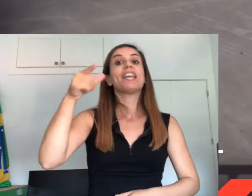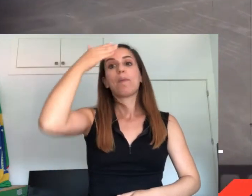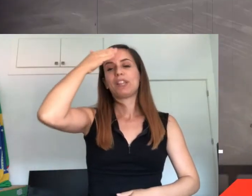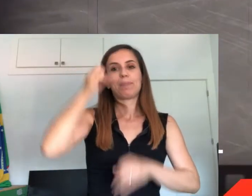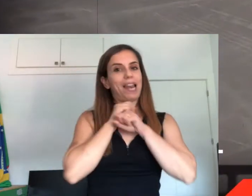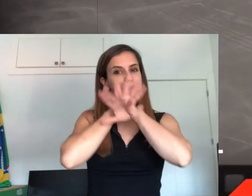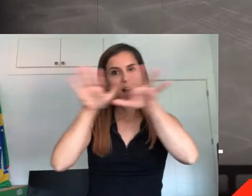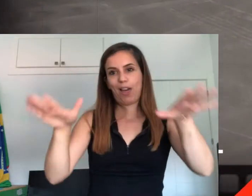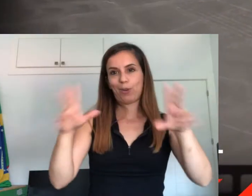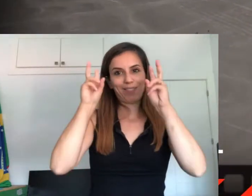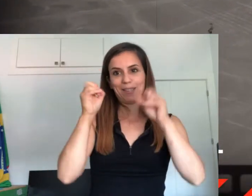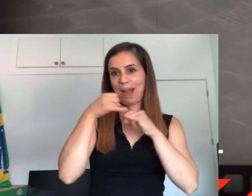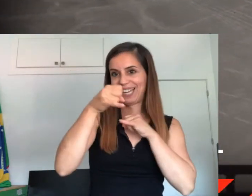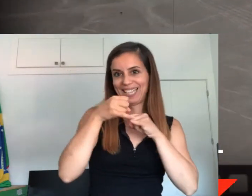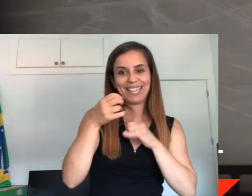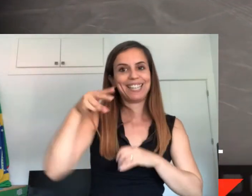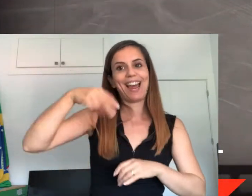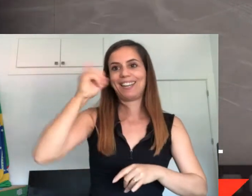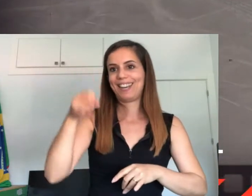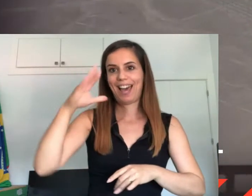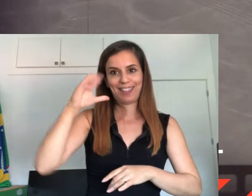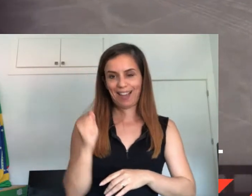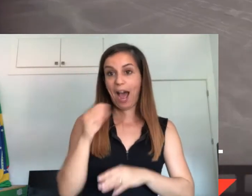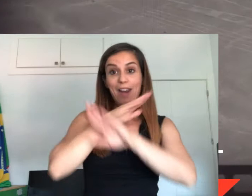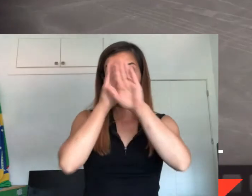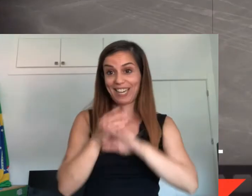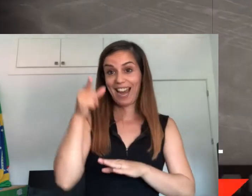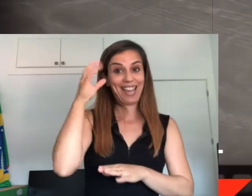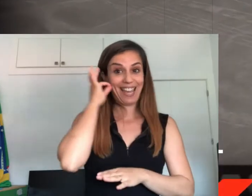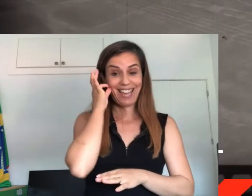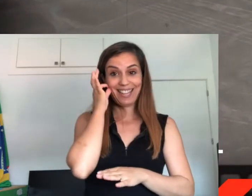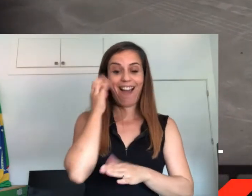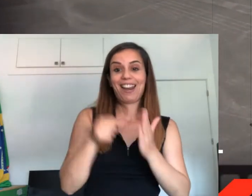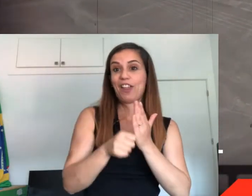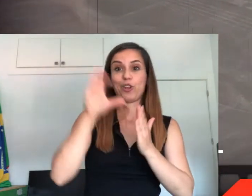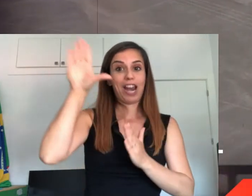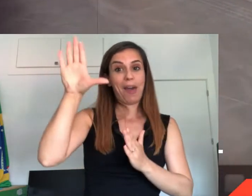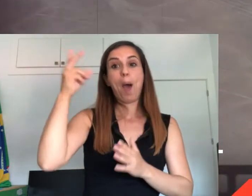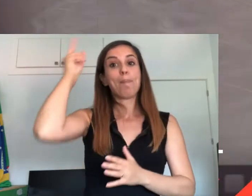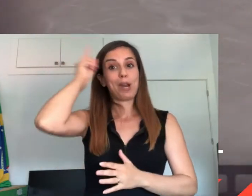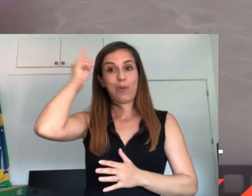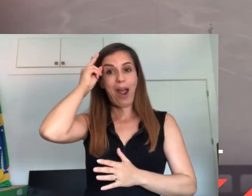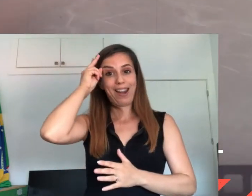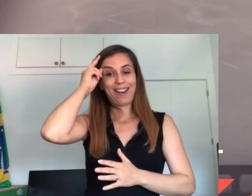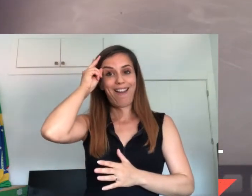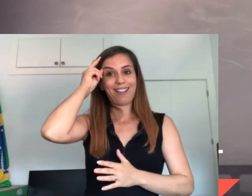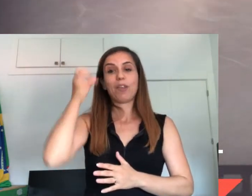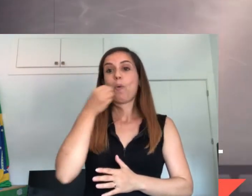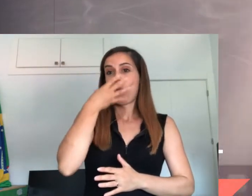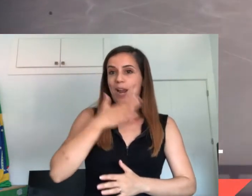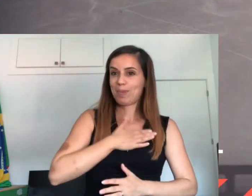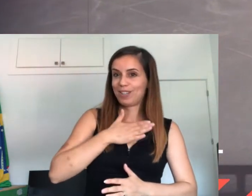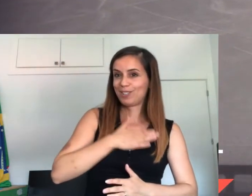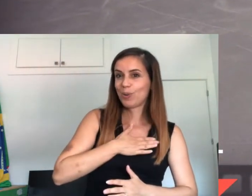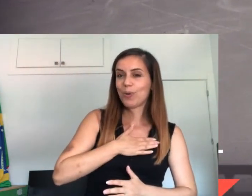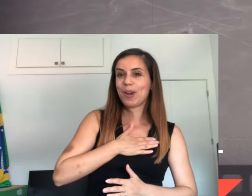embajadora de las líneas de Nazca. Esta mujer al final acaba nacionalizándose peruana, encantadora. Todos los grandes investigadores,